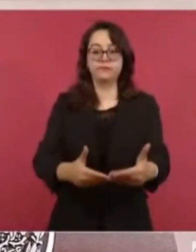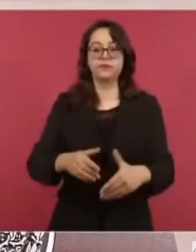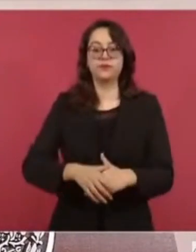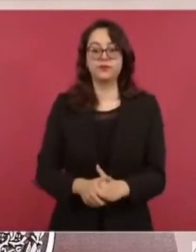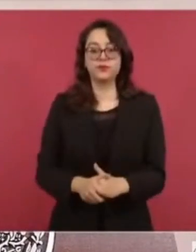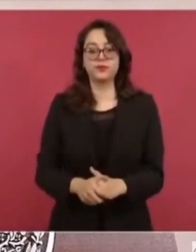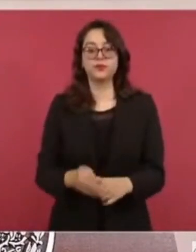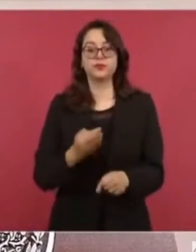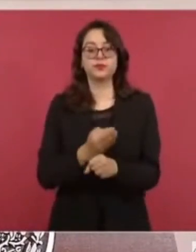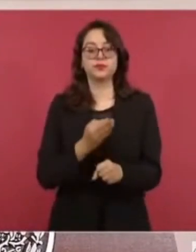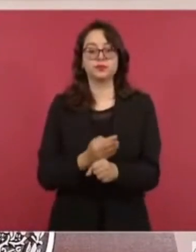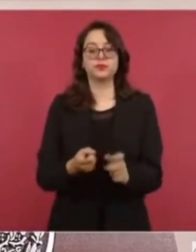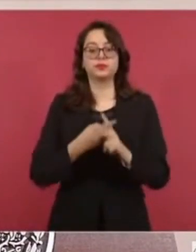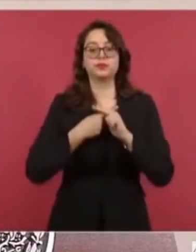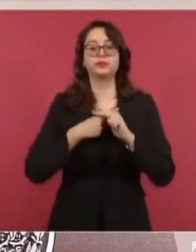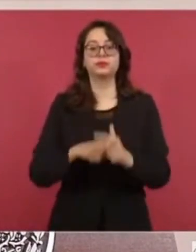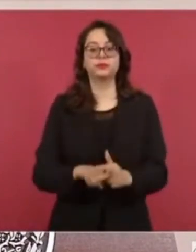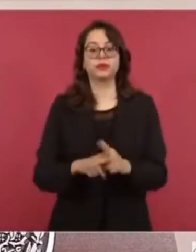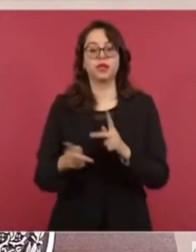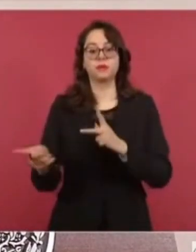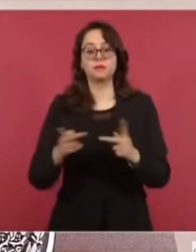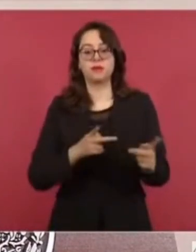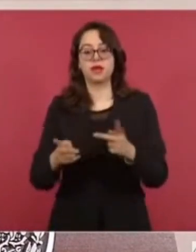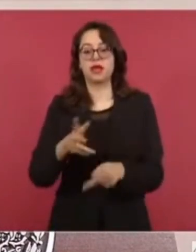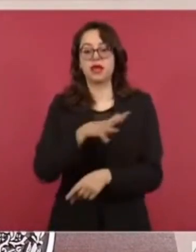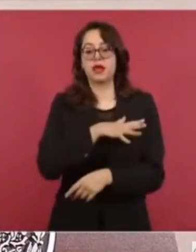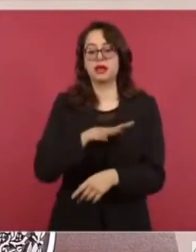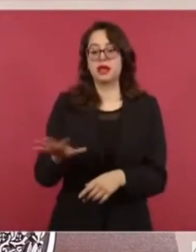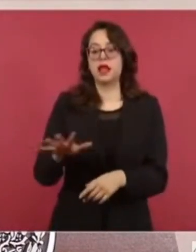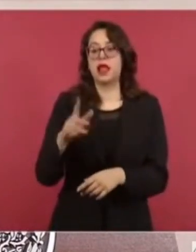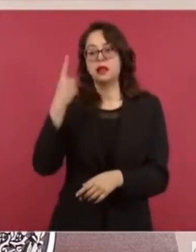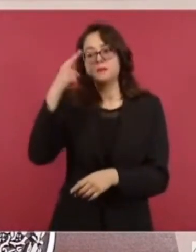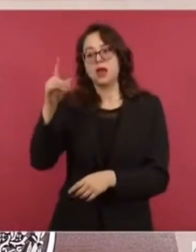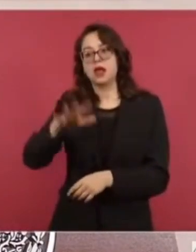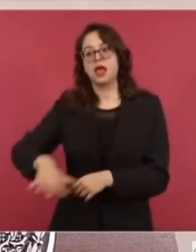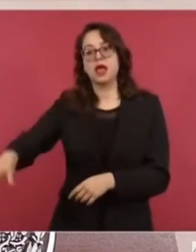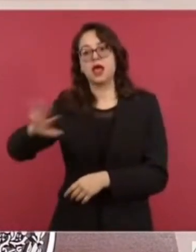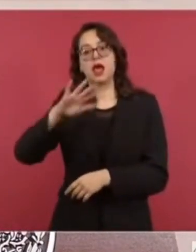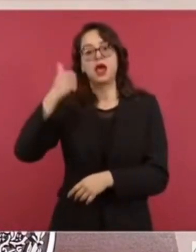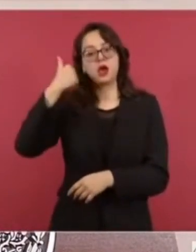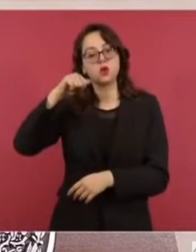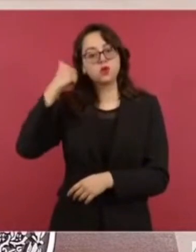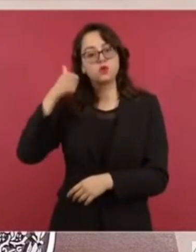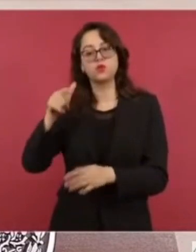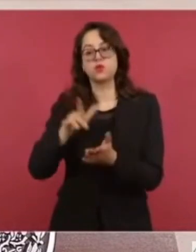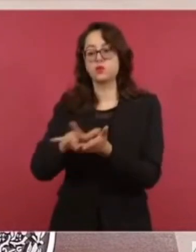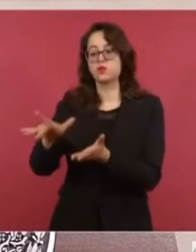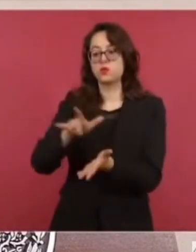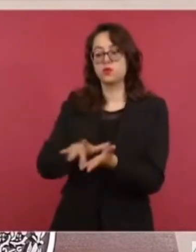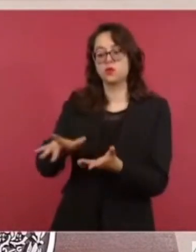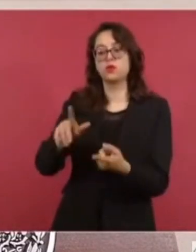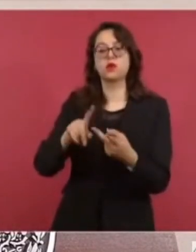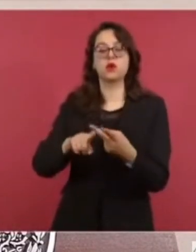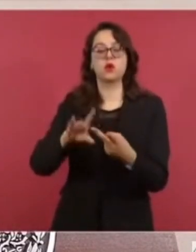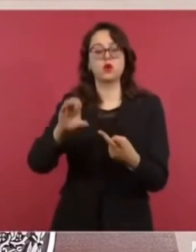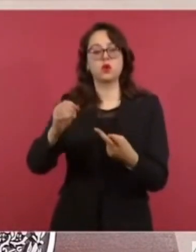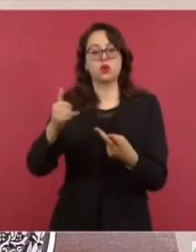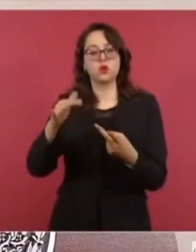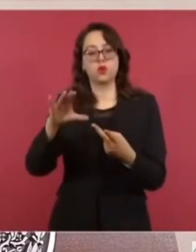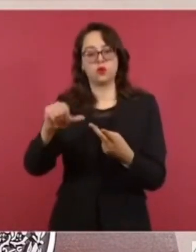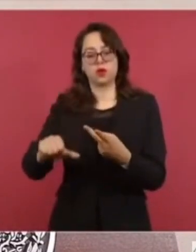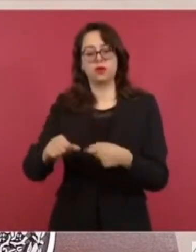Plan General de Reconstrucción y Apoyo a la población afectada en Acapulco y Coyuca de Benítez por el